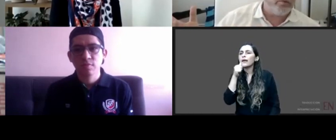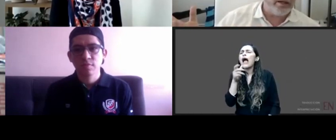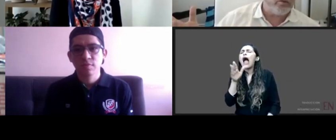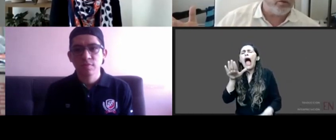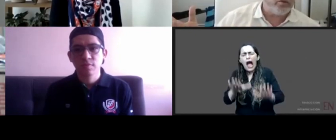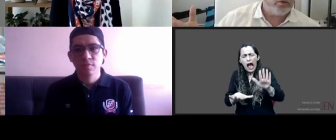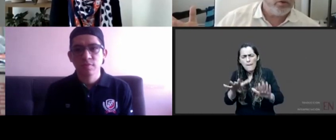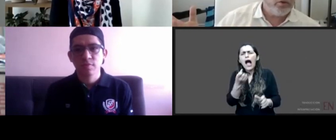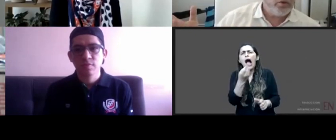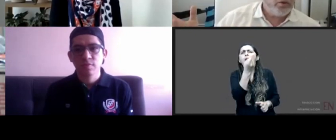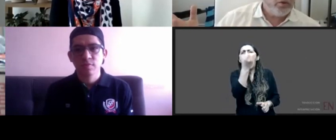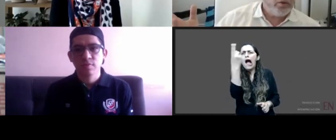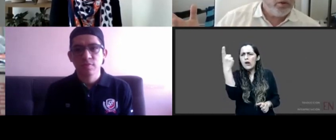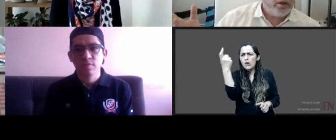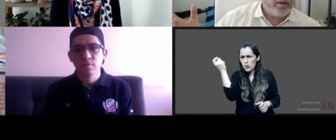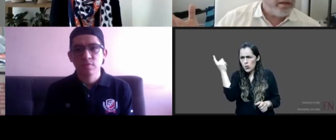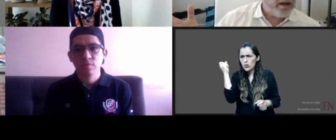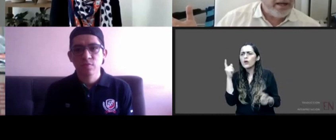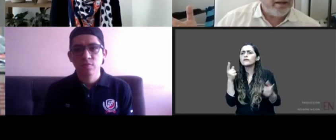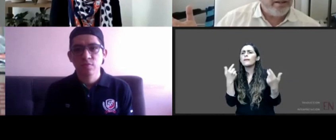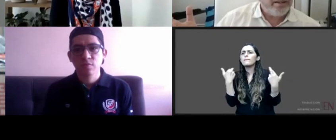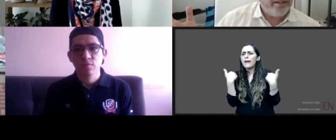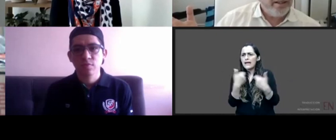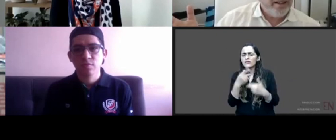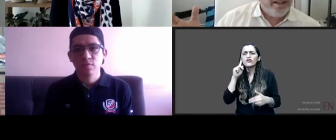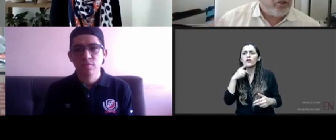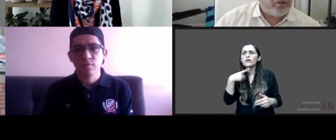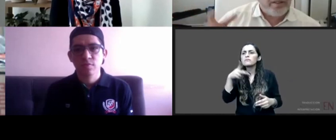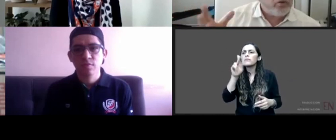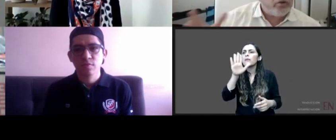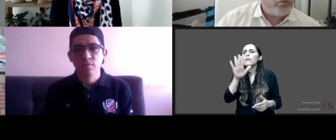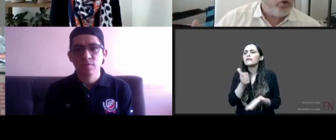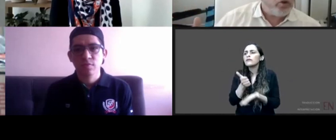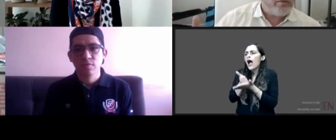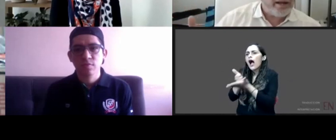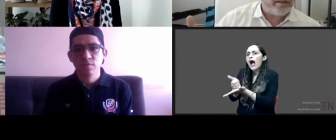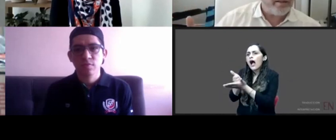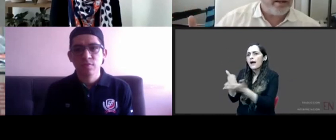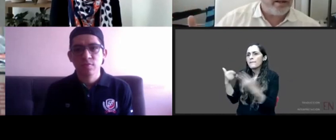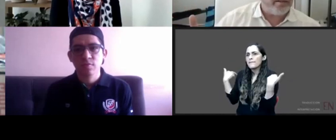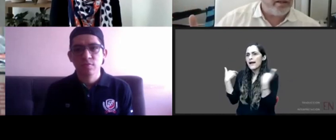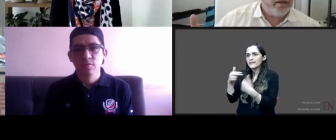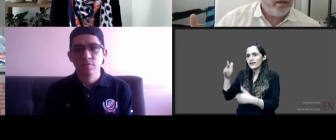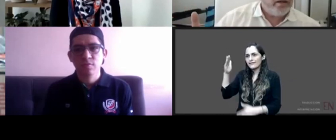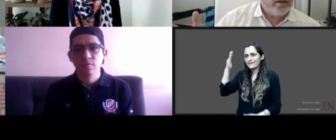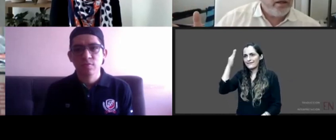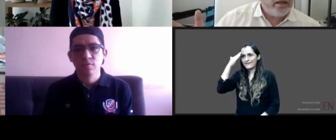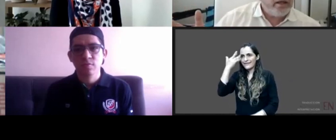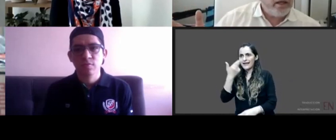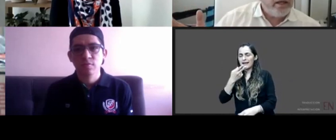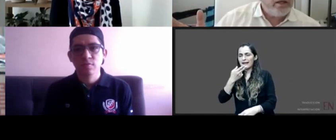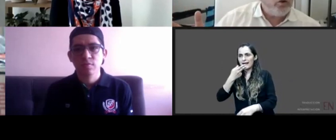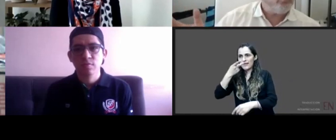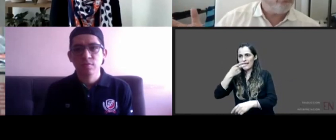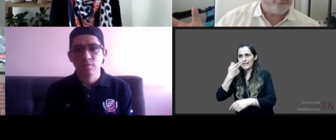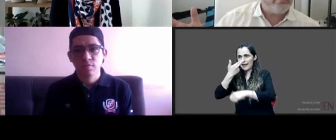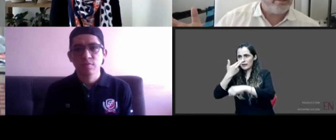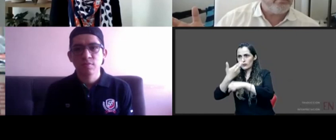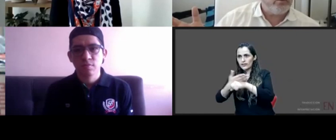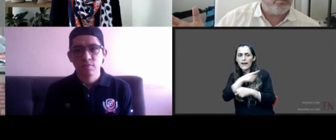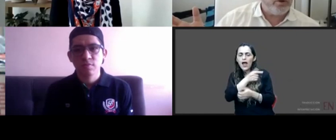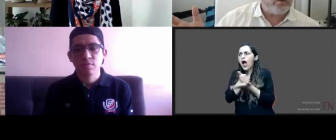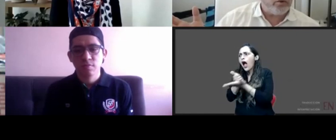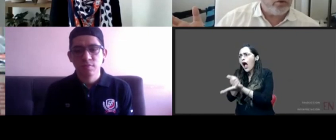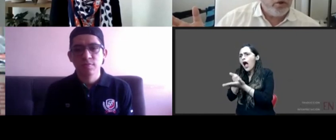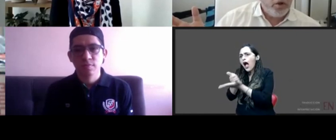de los maestros. Está mal. Entonces, esto no debiera de ser así y no es un problema